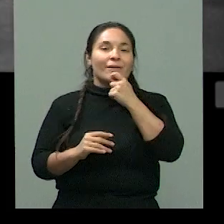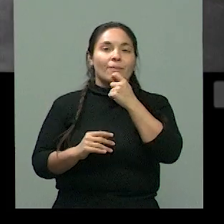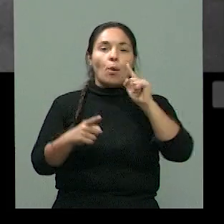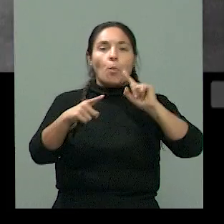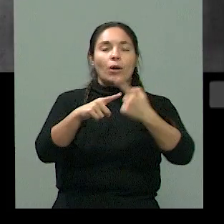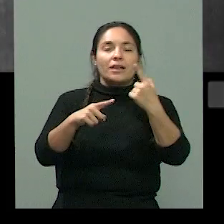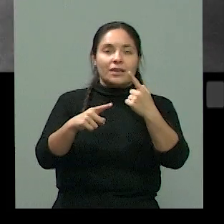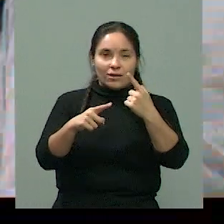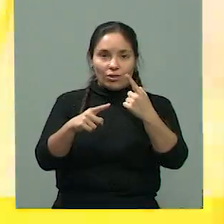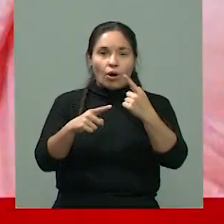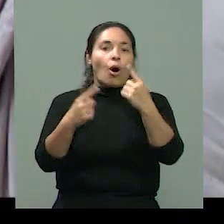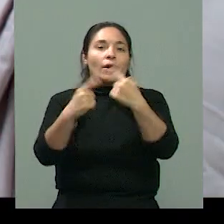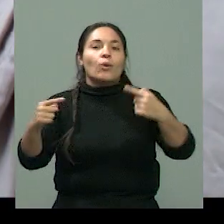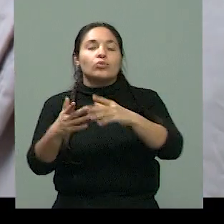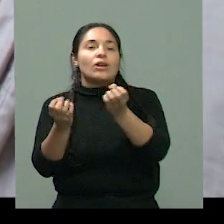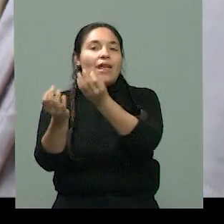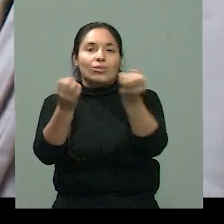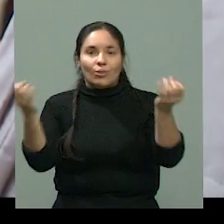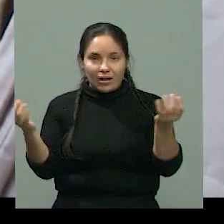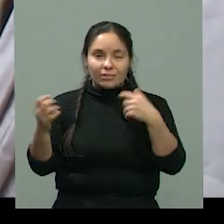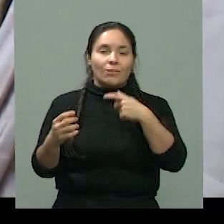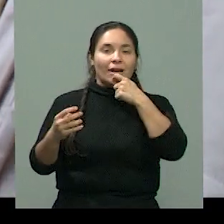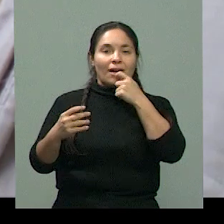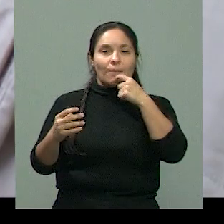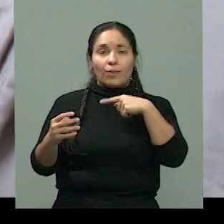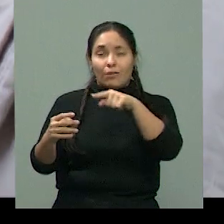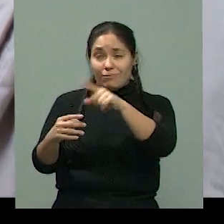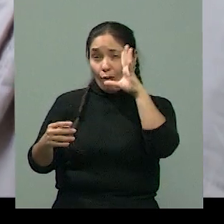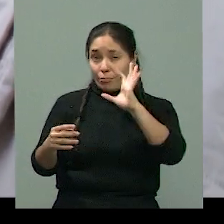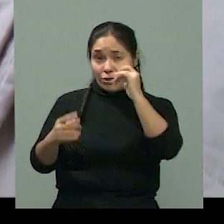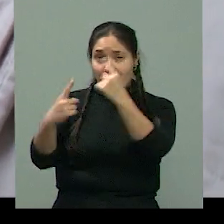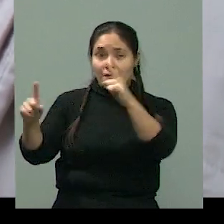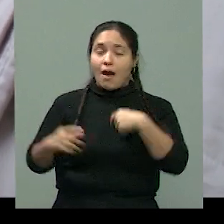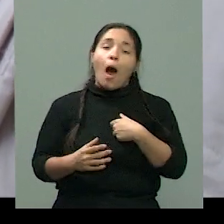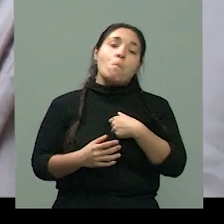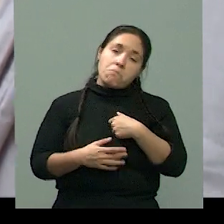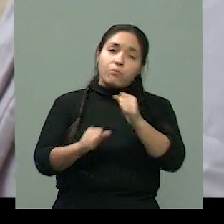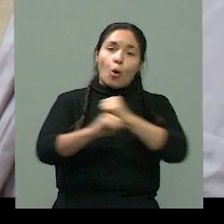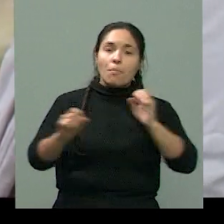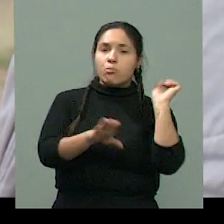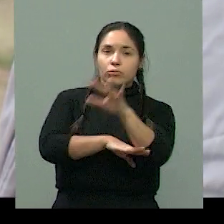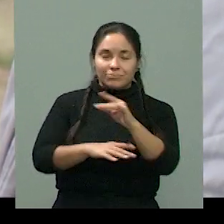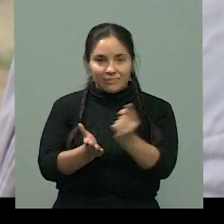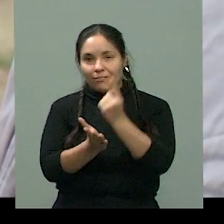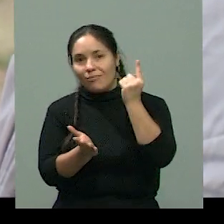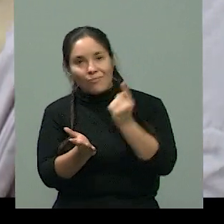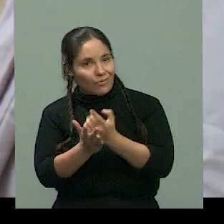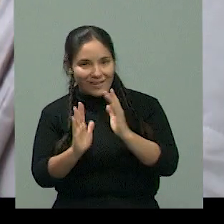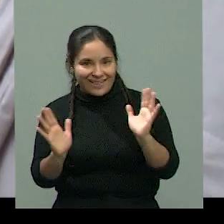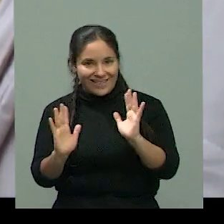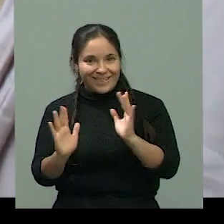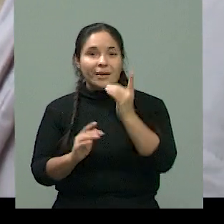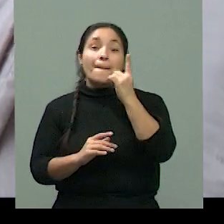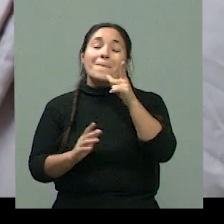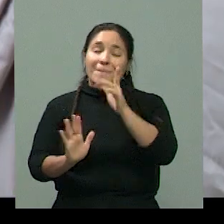político o de recursos naturales, pues hay una guerra, tiro una bomba y mato a todo el mundo, ¿no? Entonces creo que las redes sociales tienen